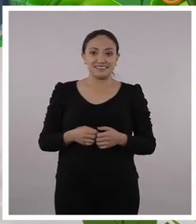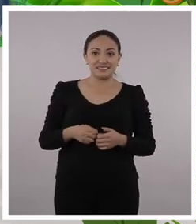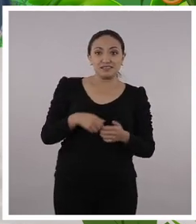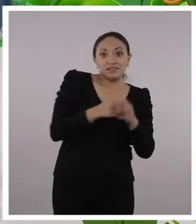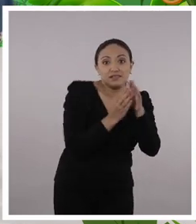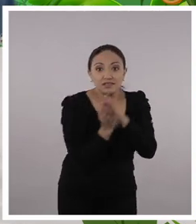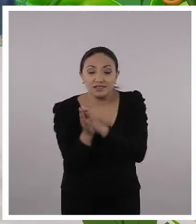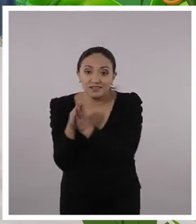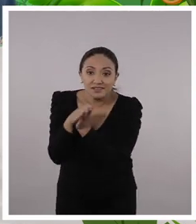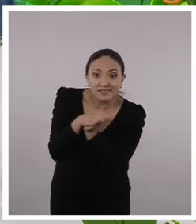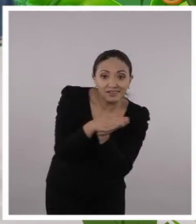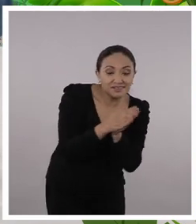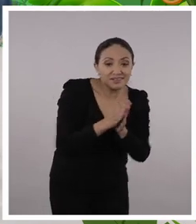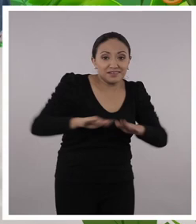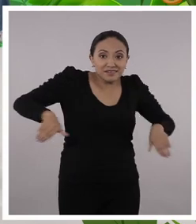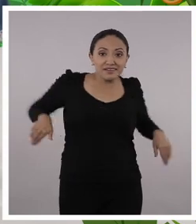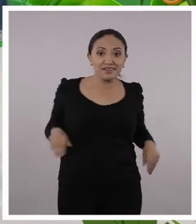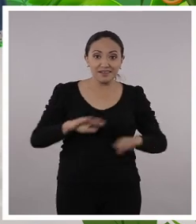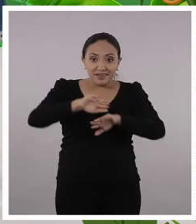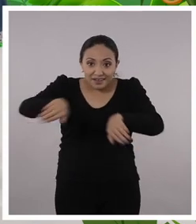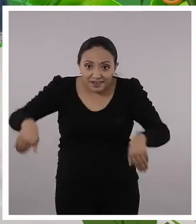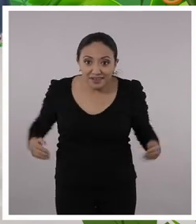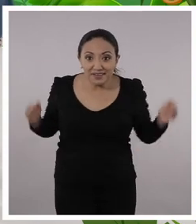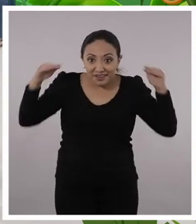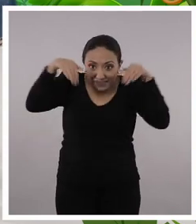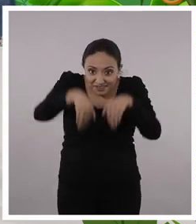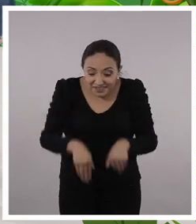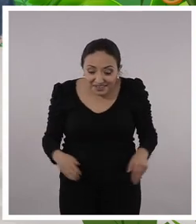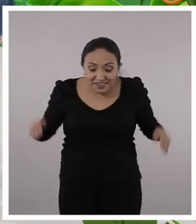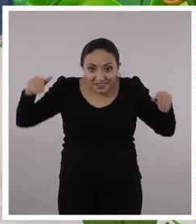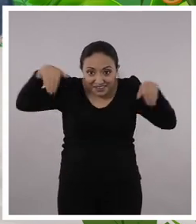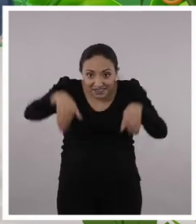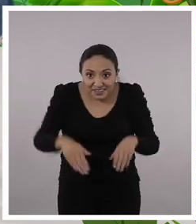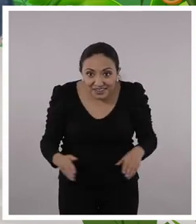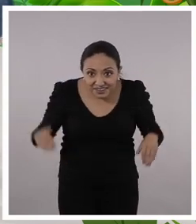¡Wow! ¡Qué elegancia! Estilo mariposa, profe Monse. Eso.